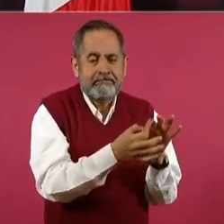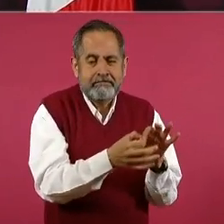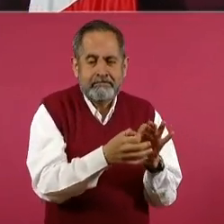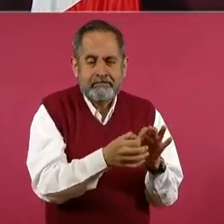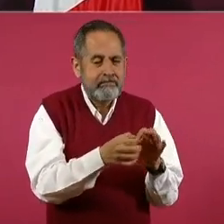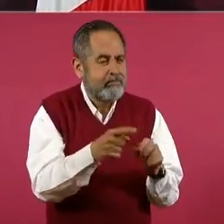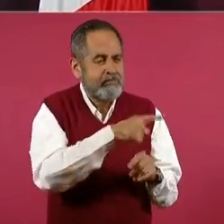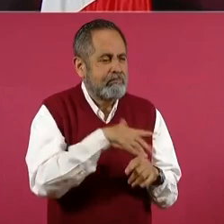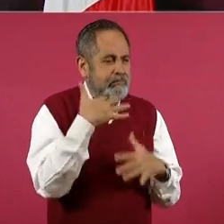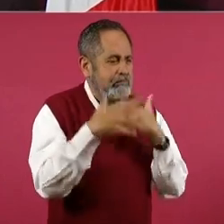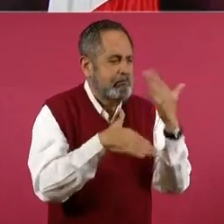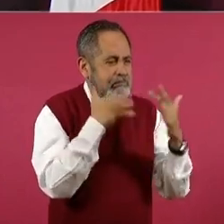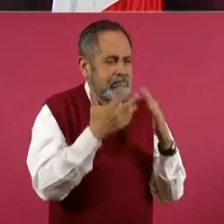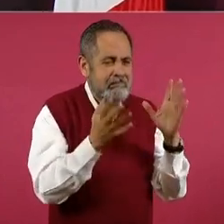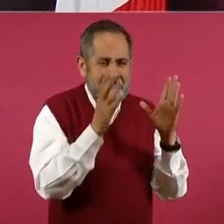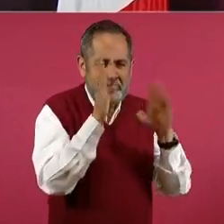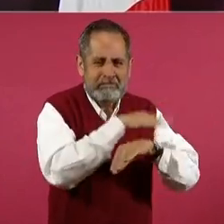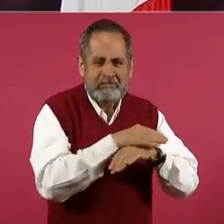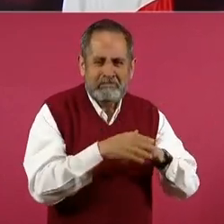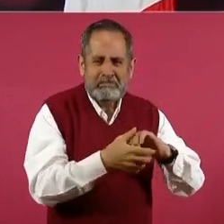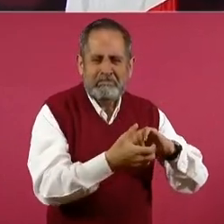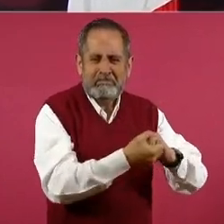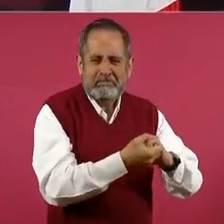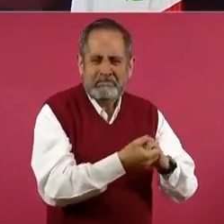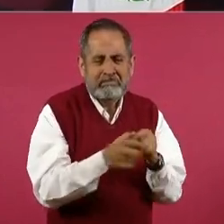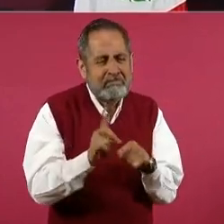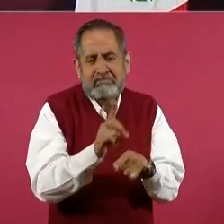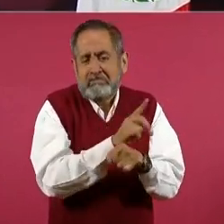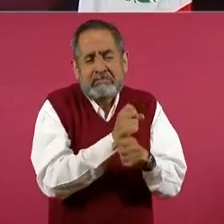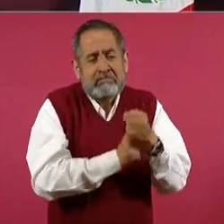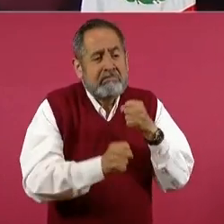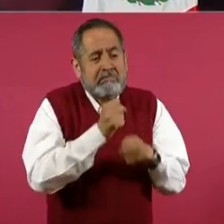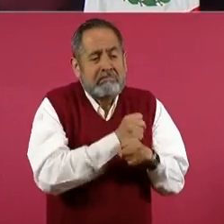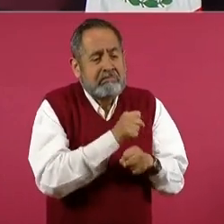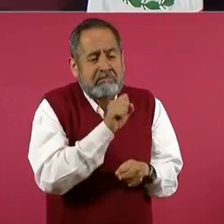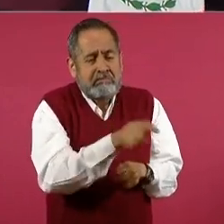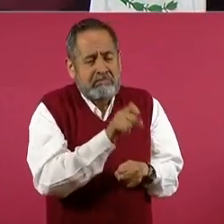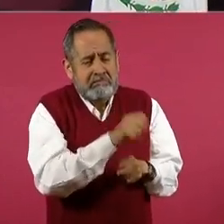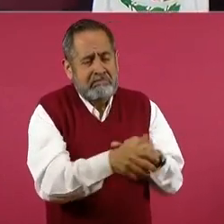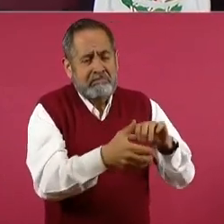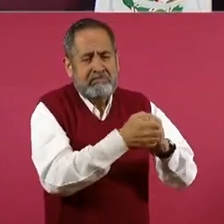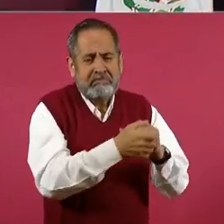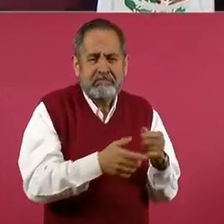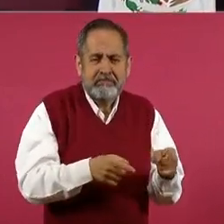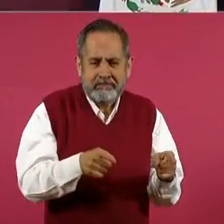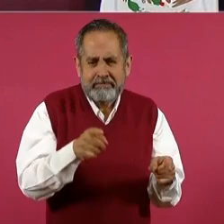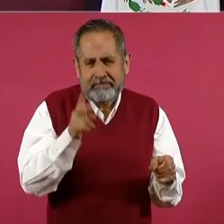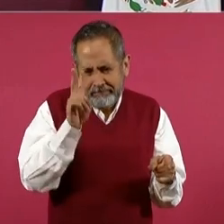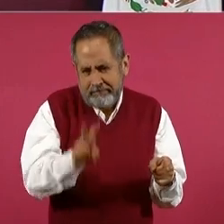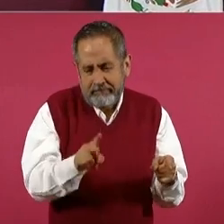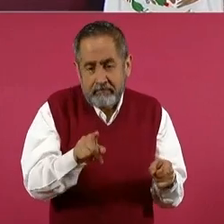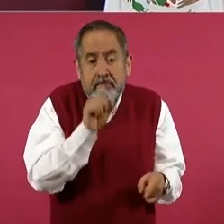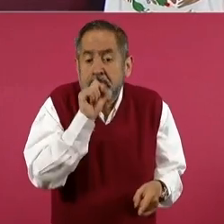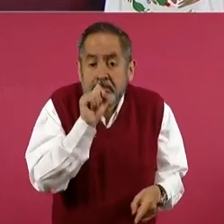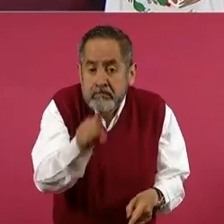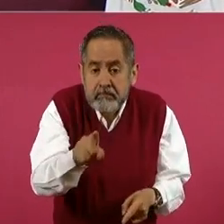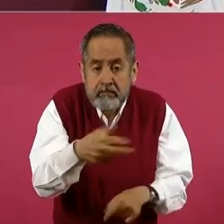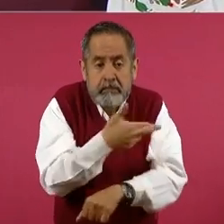esta promiscuidad política desde hace mucho tiempo. Esa fue la labor de